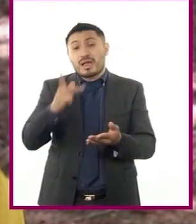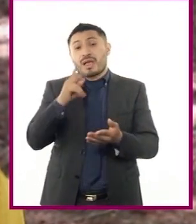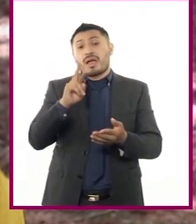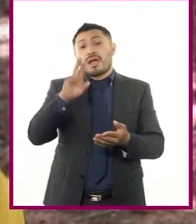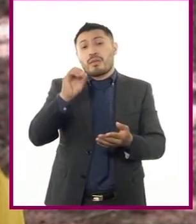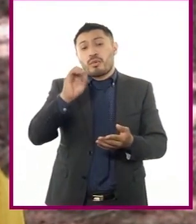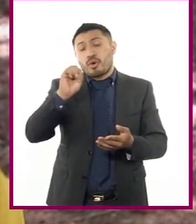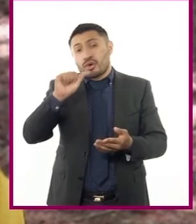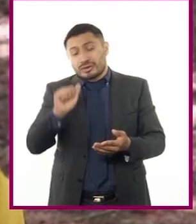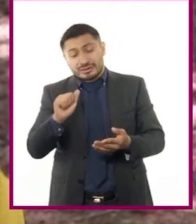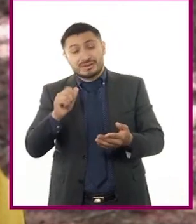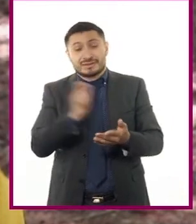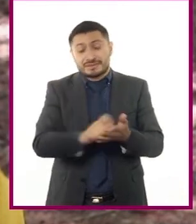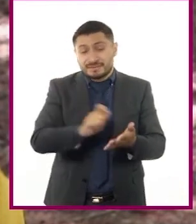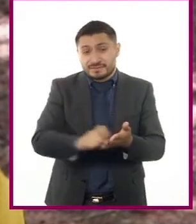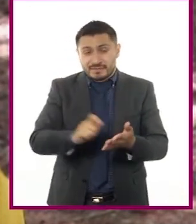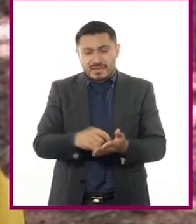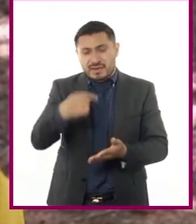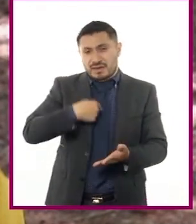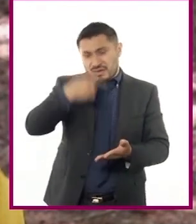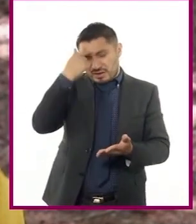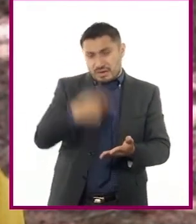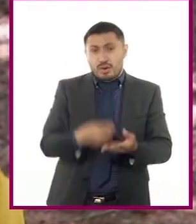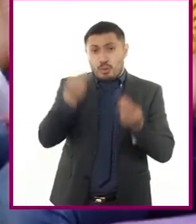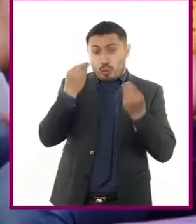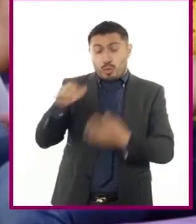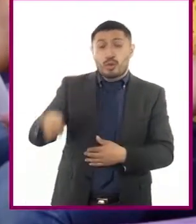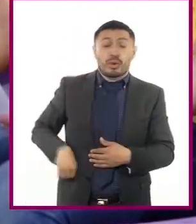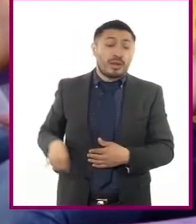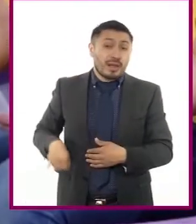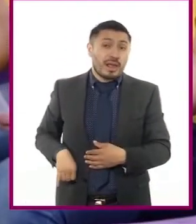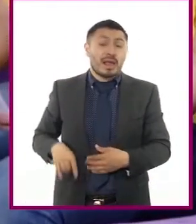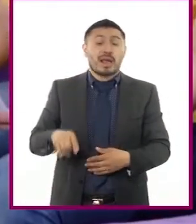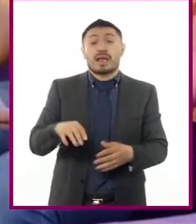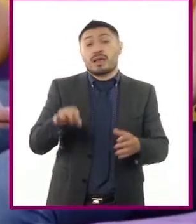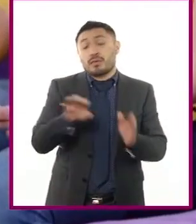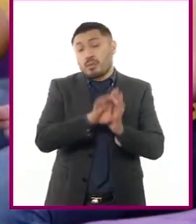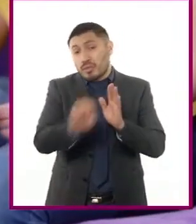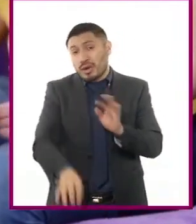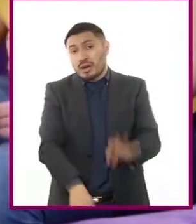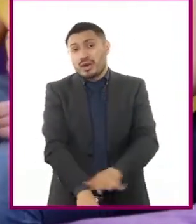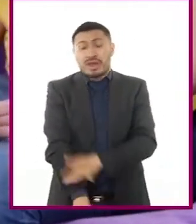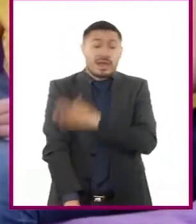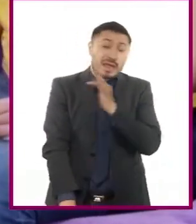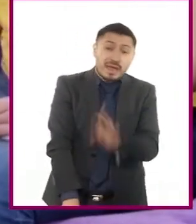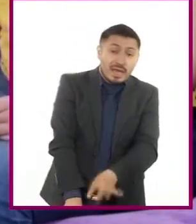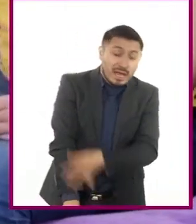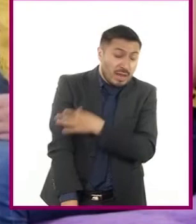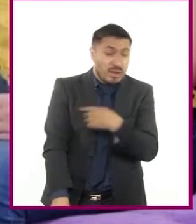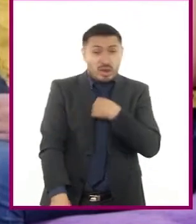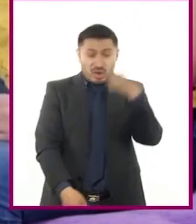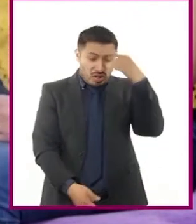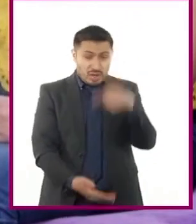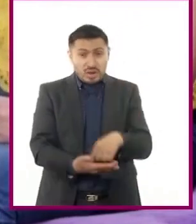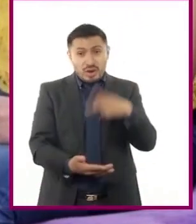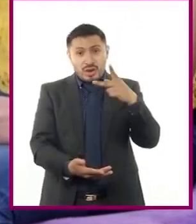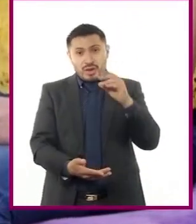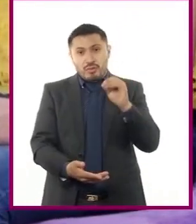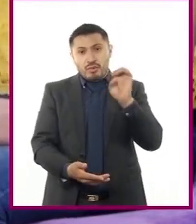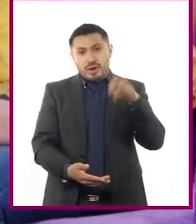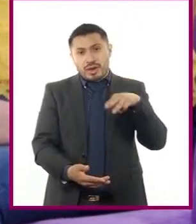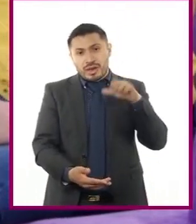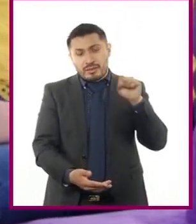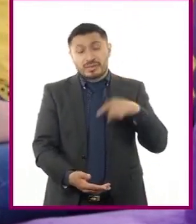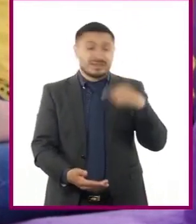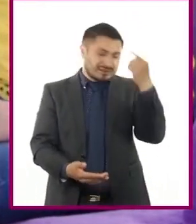son muy interesantes por muchas cosas, por la emoción que nos provocan. Yo creo que los poemas, yo creo que la